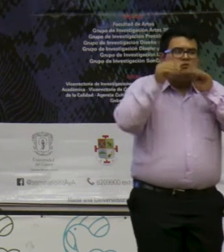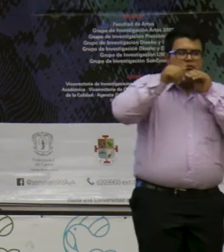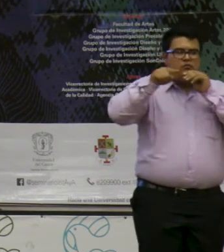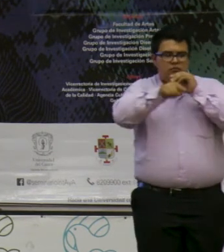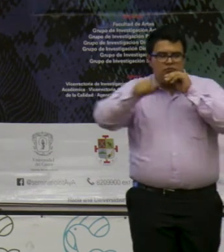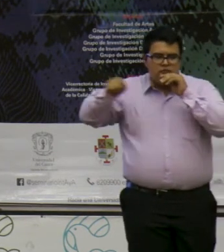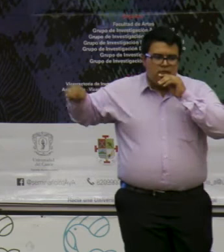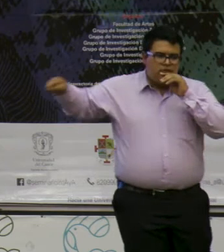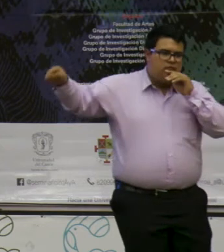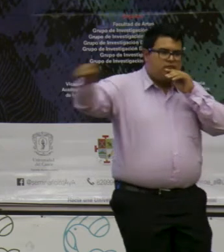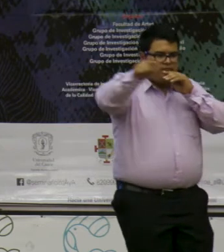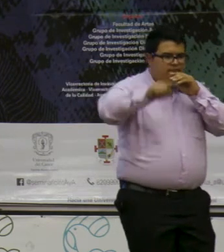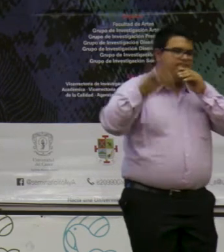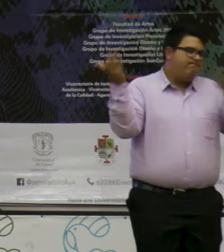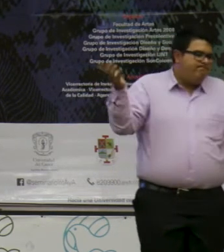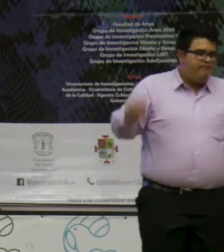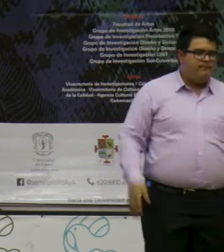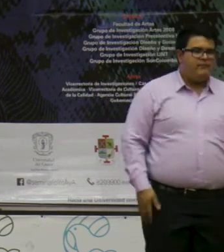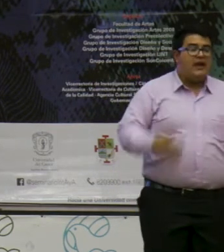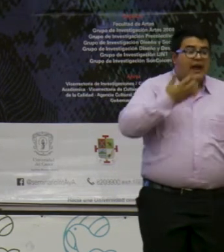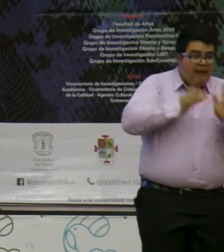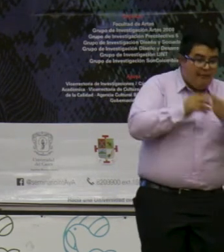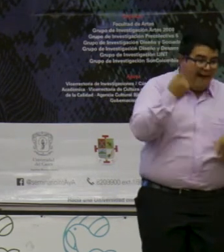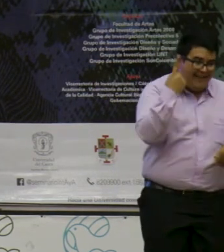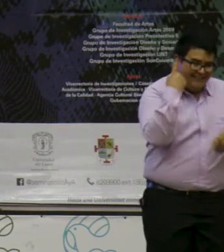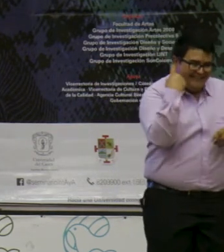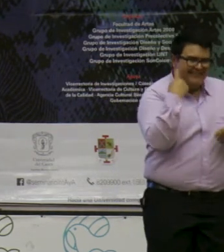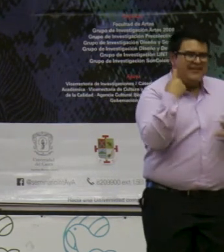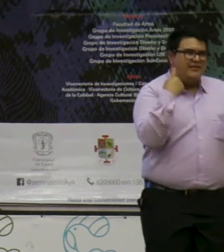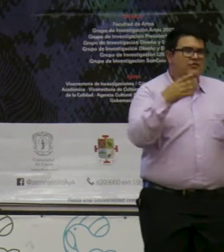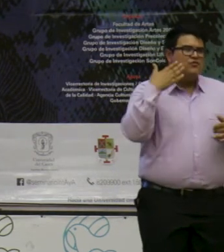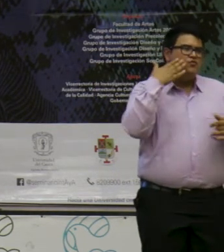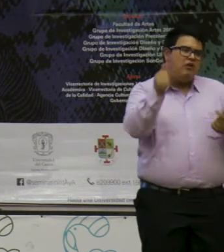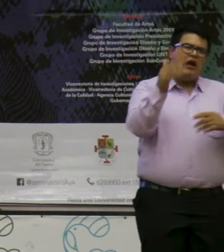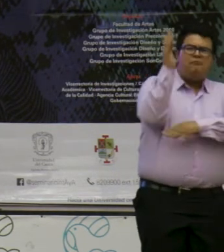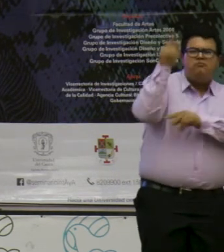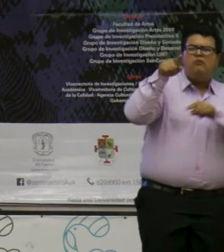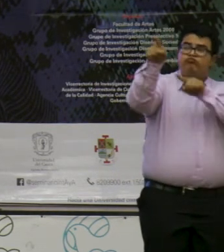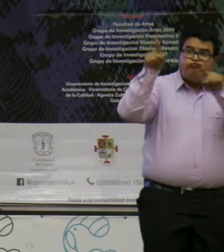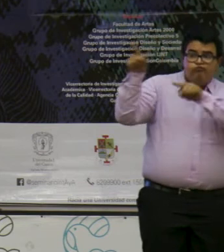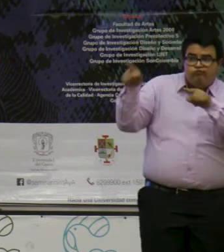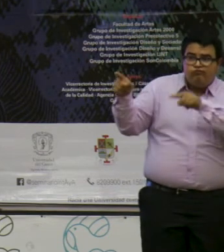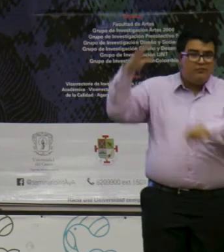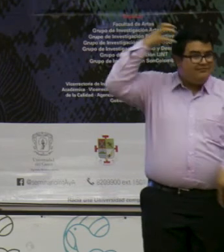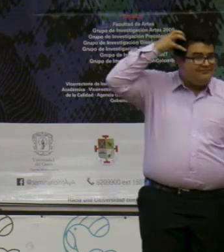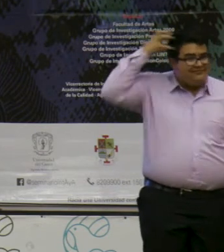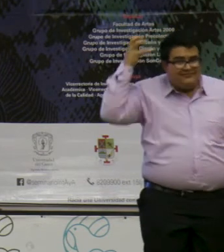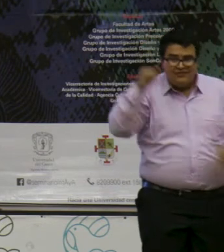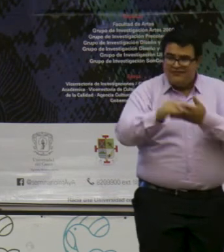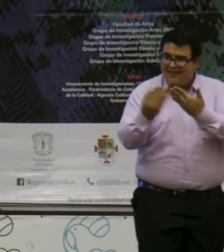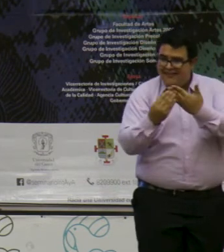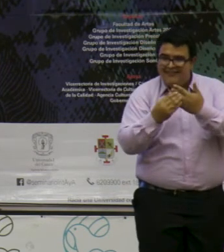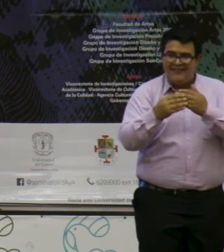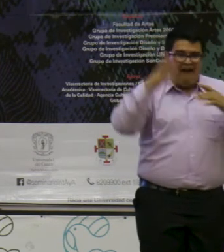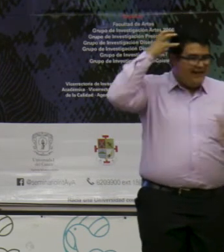inmigrante. Porque cuando uno revisa, por ejemplo, lo que estábamos revisando ayer, lo que la chica estaba señalando, la craneometría del siglo XVII,